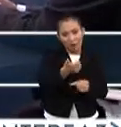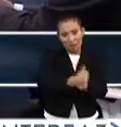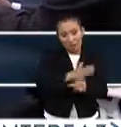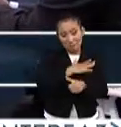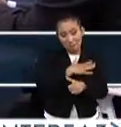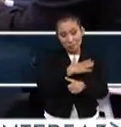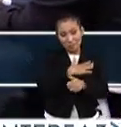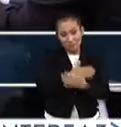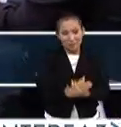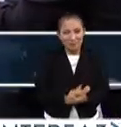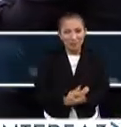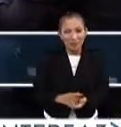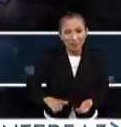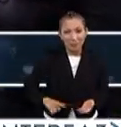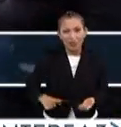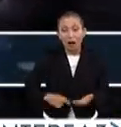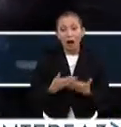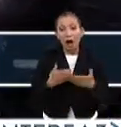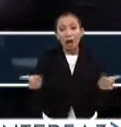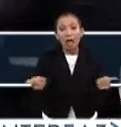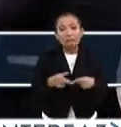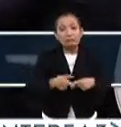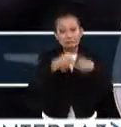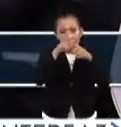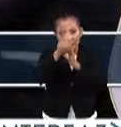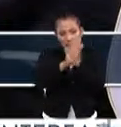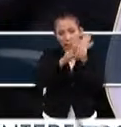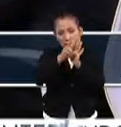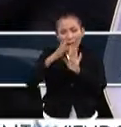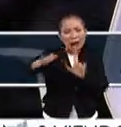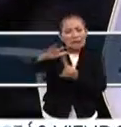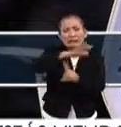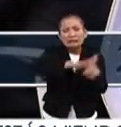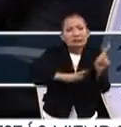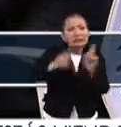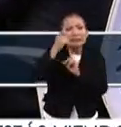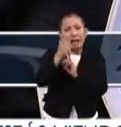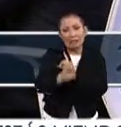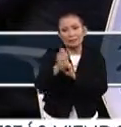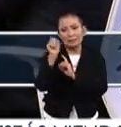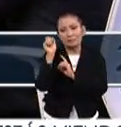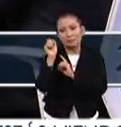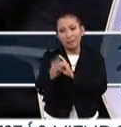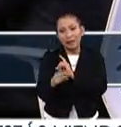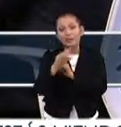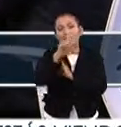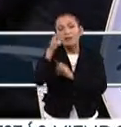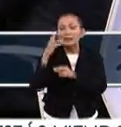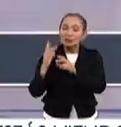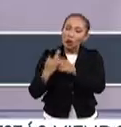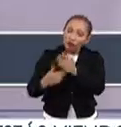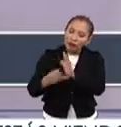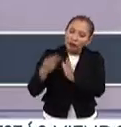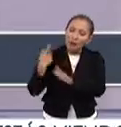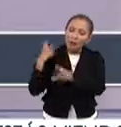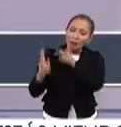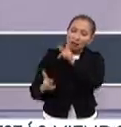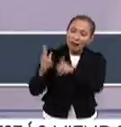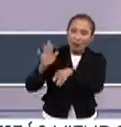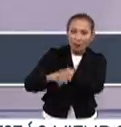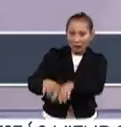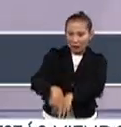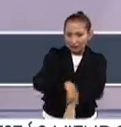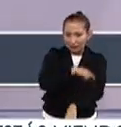Claro, así es, don Alejandro. Si nos lo permite, vamos a ver un video para contextualizar y precisamente después regresar con usted y poder platicar